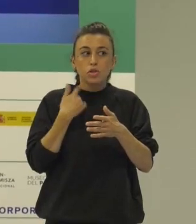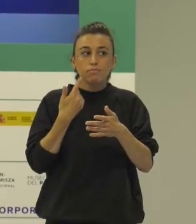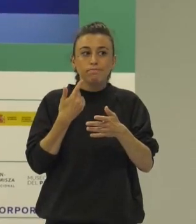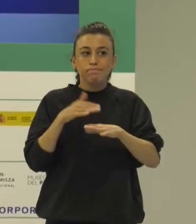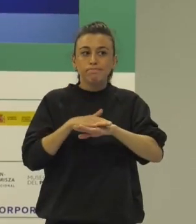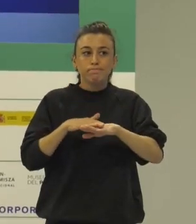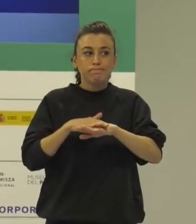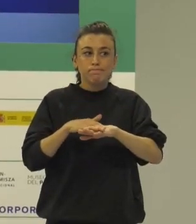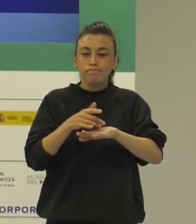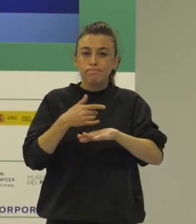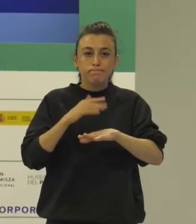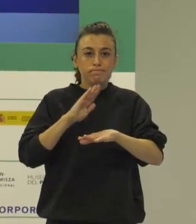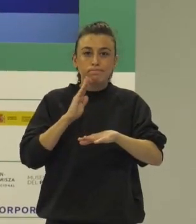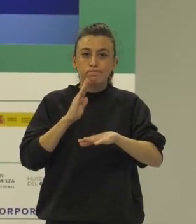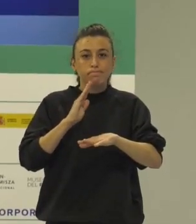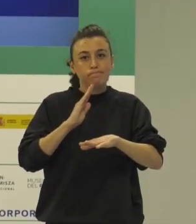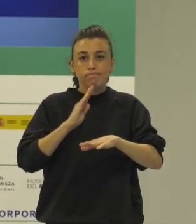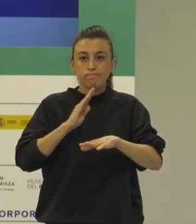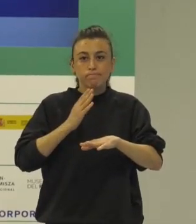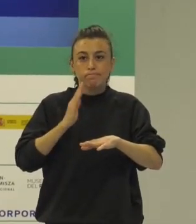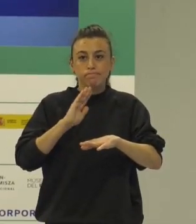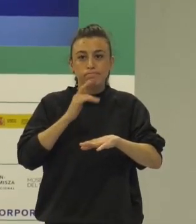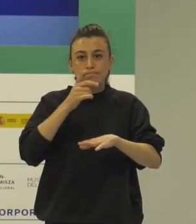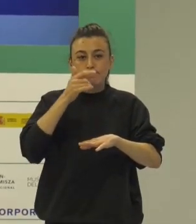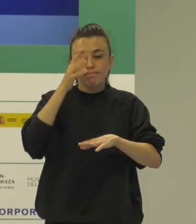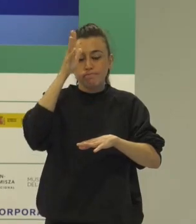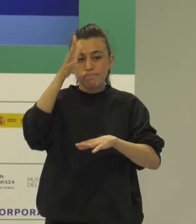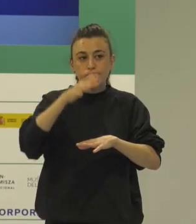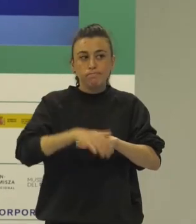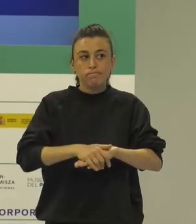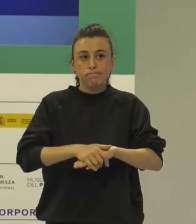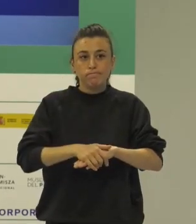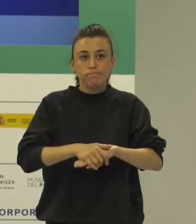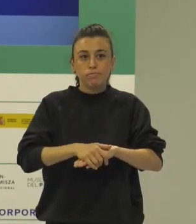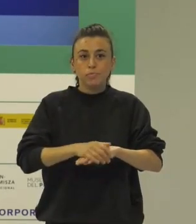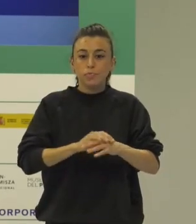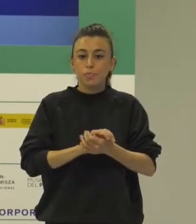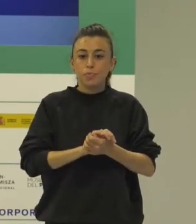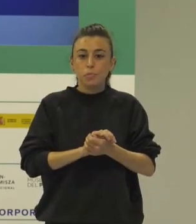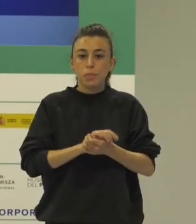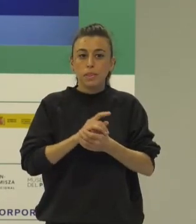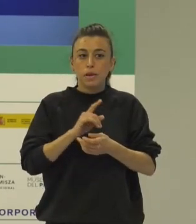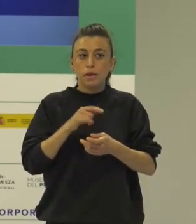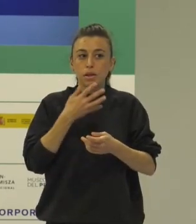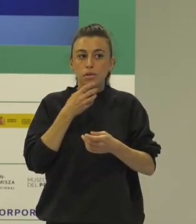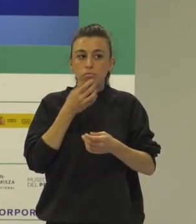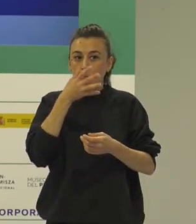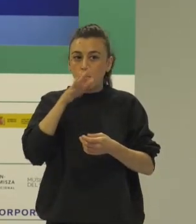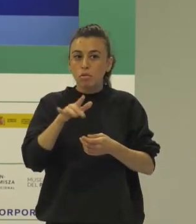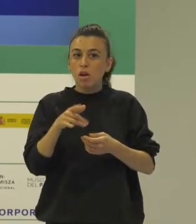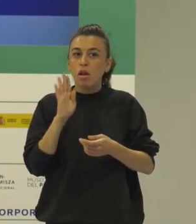caso, este cerco, esta asfixia, la criminalización que están haciendo al intervenir las cuentas de la